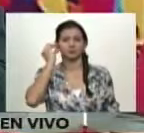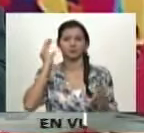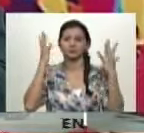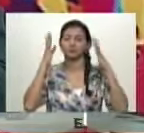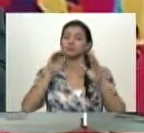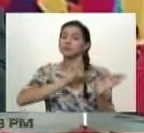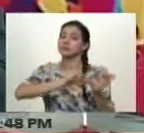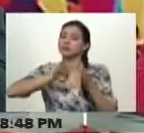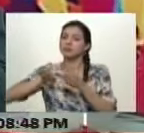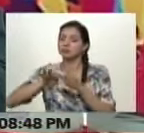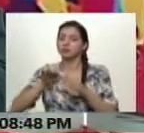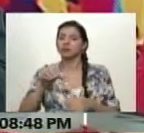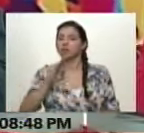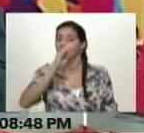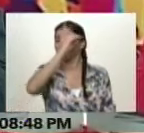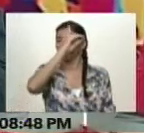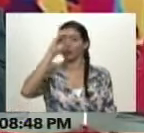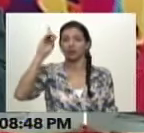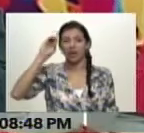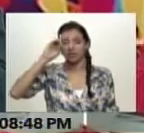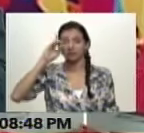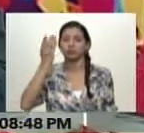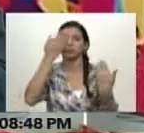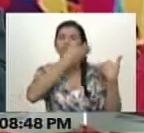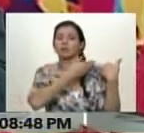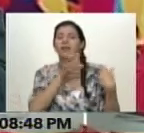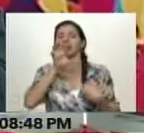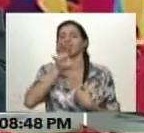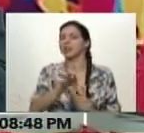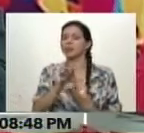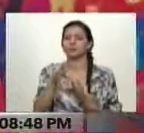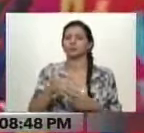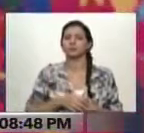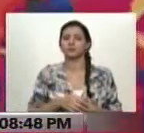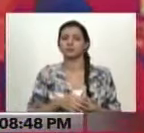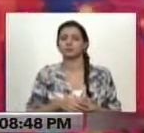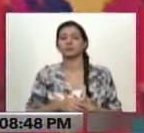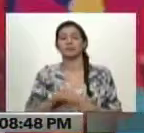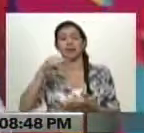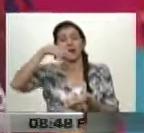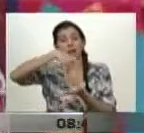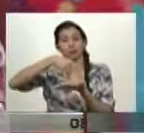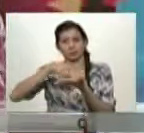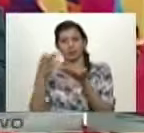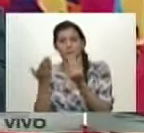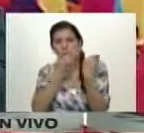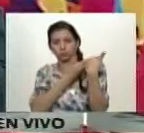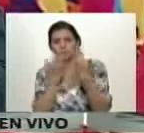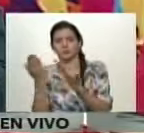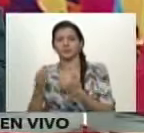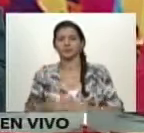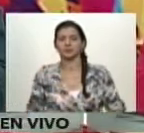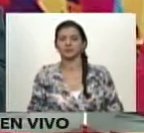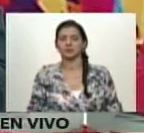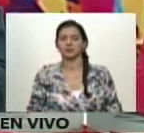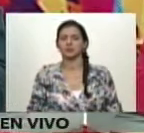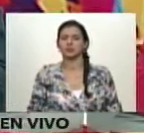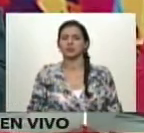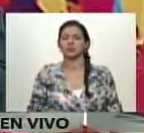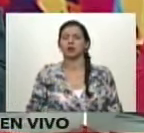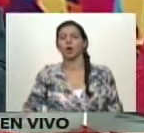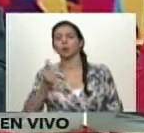Al compañero Diosdado Cabello Rondón, responsable del estado Carabobo. al